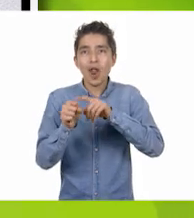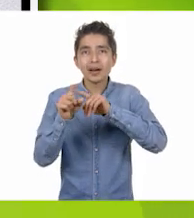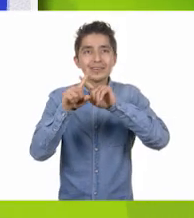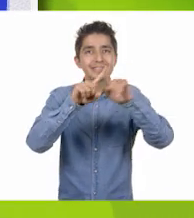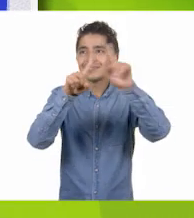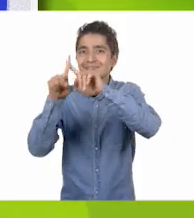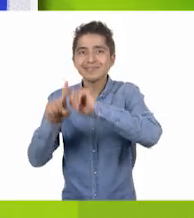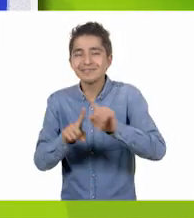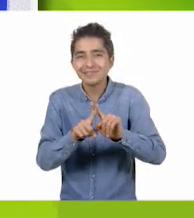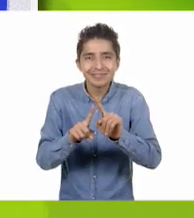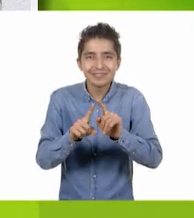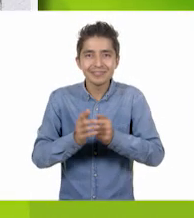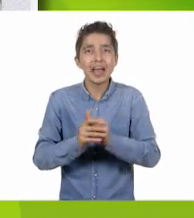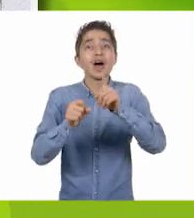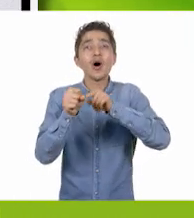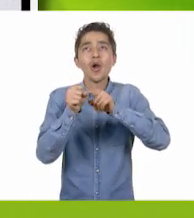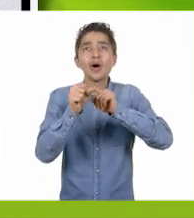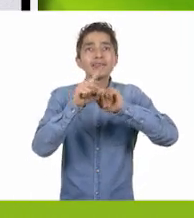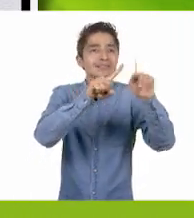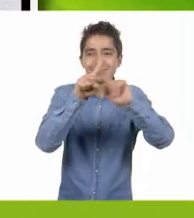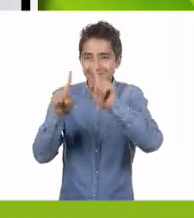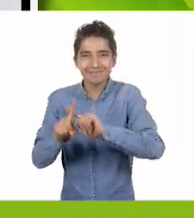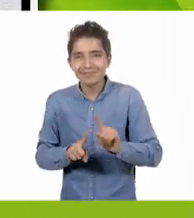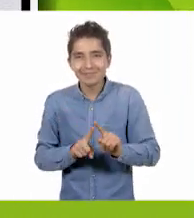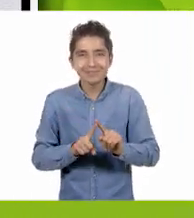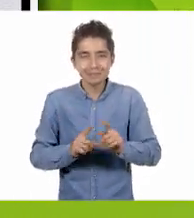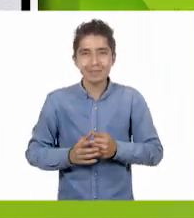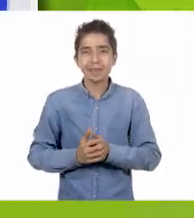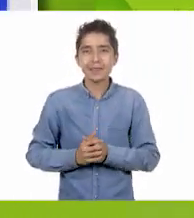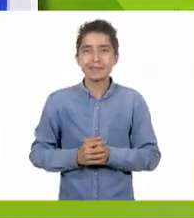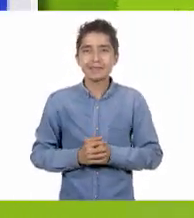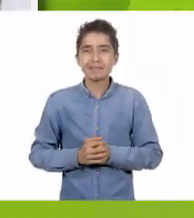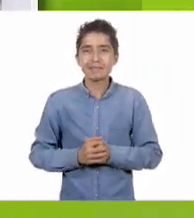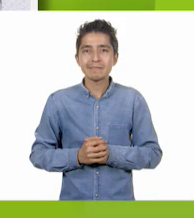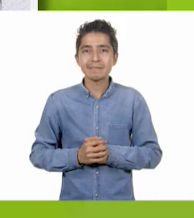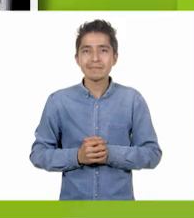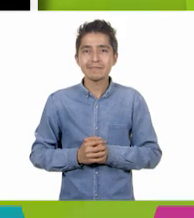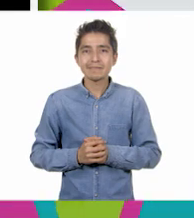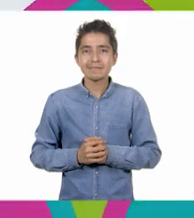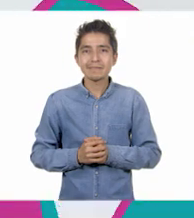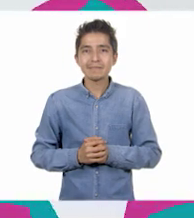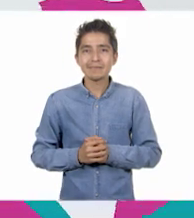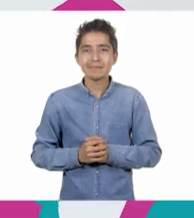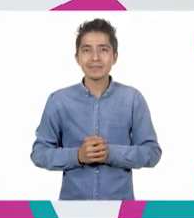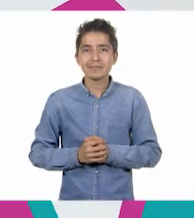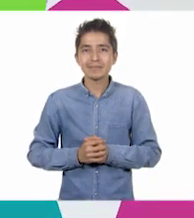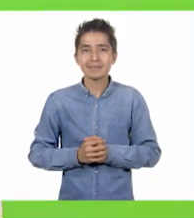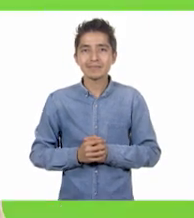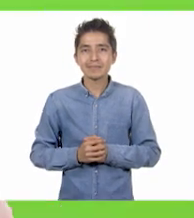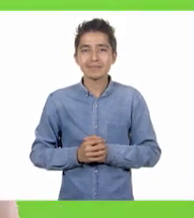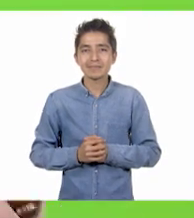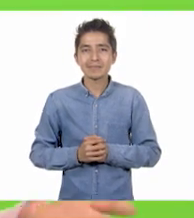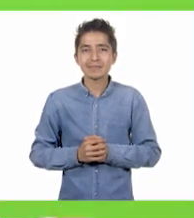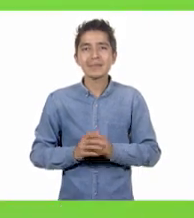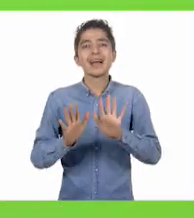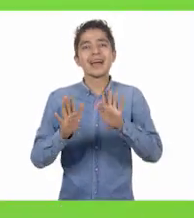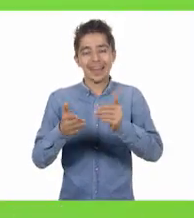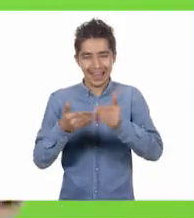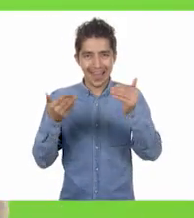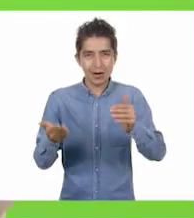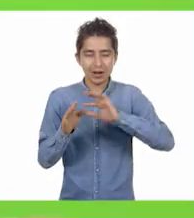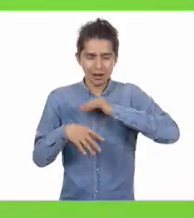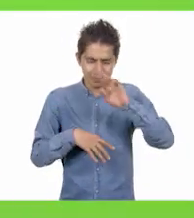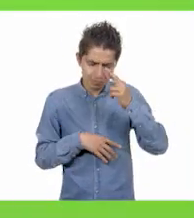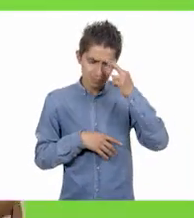Negro. Negro. Negro. Negro. Negro. Negro. Negro. Negro. Negro. Negro. Negro. Negro. Negro. Negro. Negro. Negro. Negro. Negro. Negro. Negro. Negro. Negro. Negro. Negro. Negro. Negro. Negro. Negro. Negro. Negro. Negro. Negro. Negro. Negro. Negro. Negro. Negro. Negro. Negro. Negro. Negro. Negro. Negro. Negro. Negro. Negro. Negro. Negro. Negro. Negro. Negro. Negro. Negro. Ahora que lo